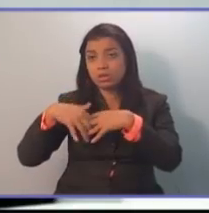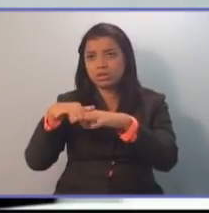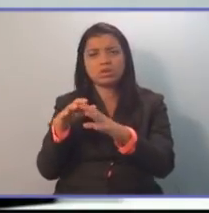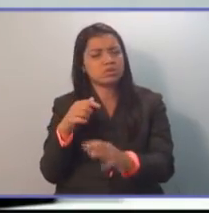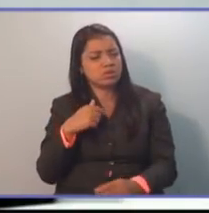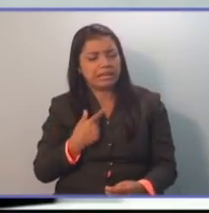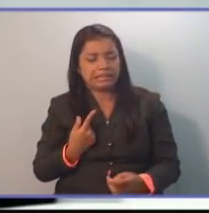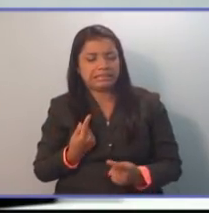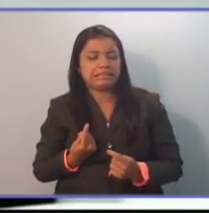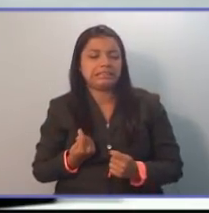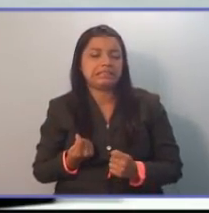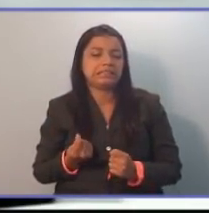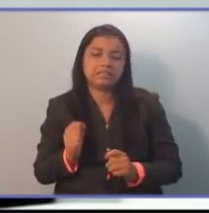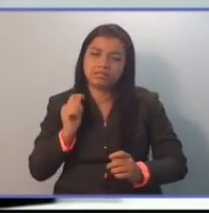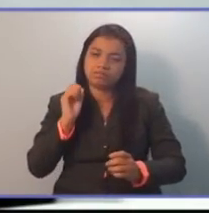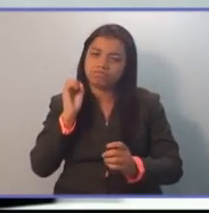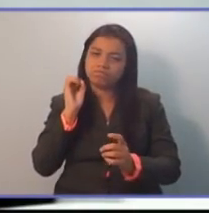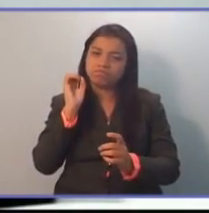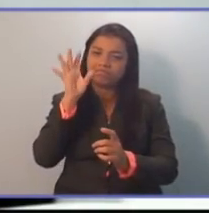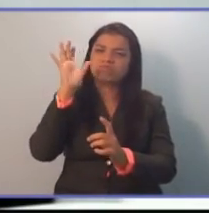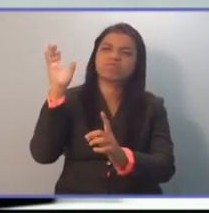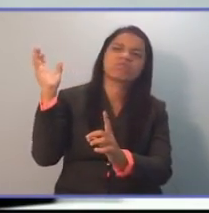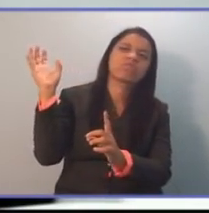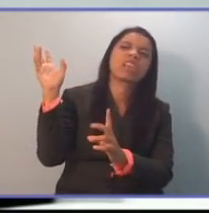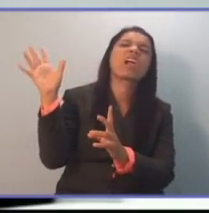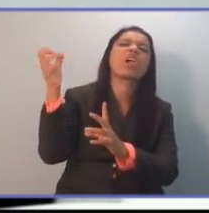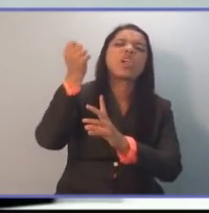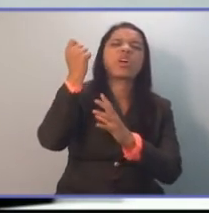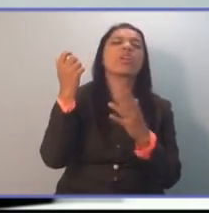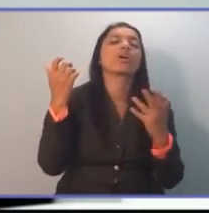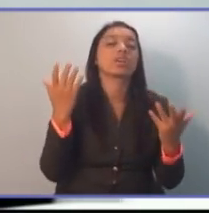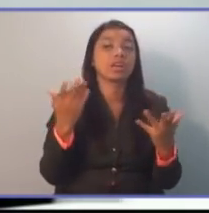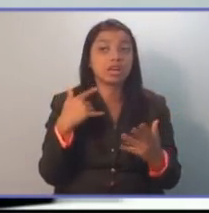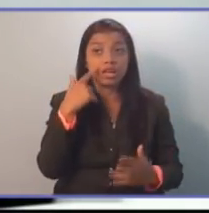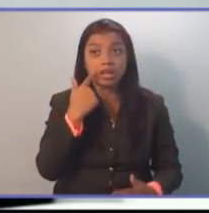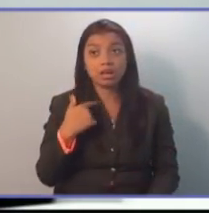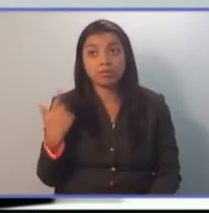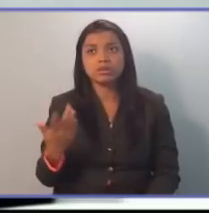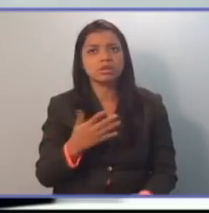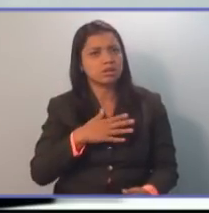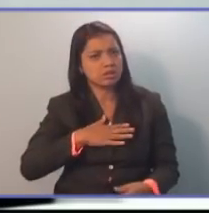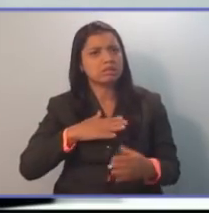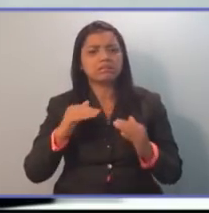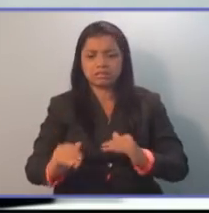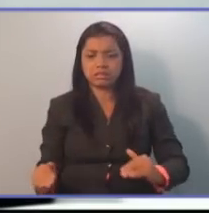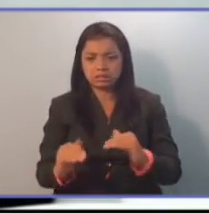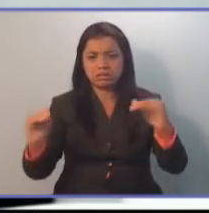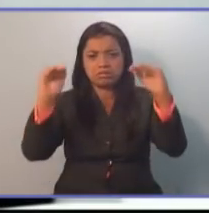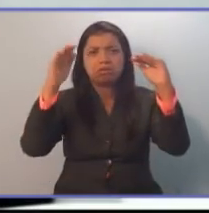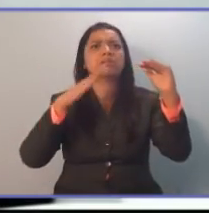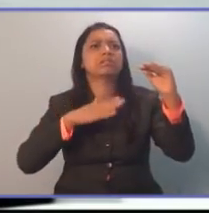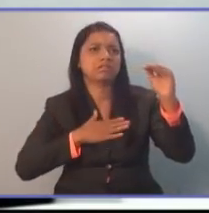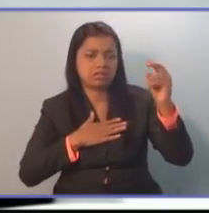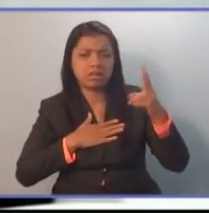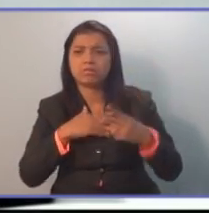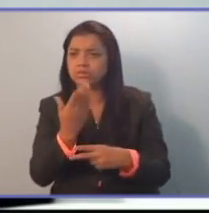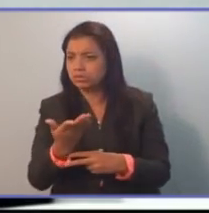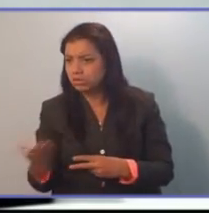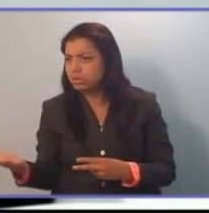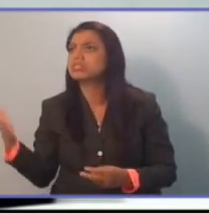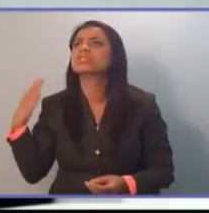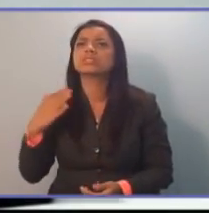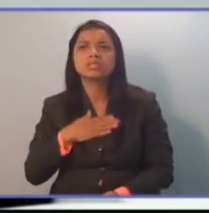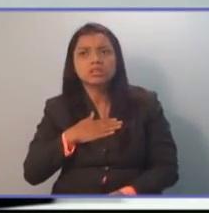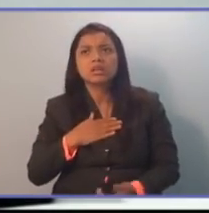desafío. Creo yo que si tenemos todo lo material, lo tangible, entonces tenemos